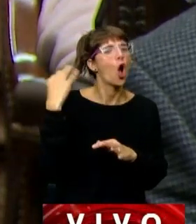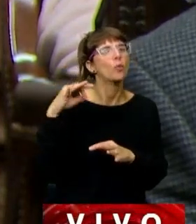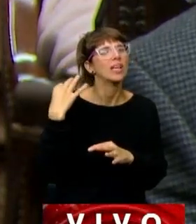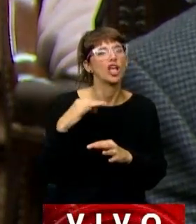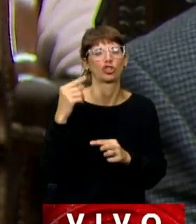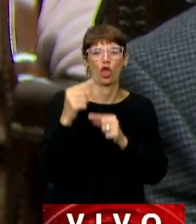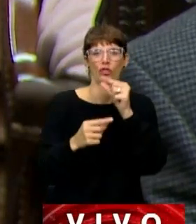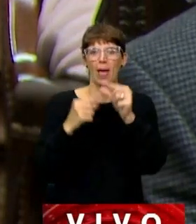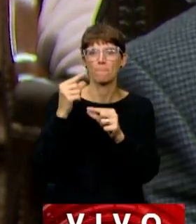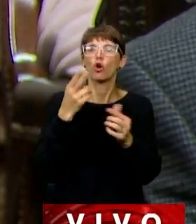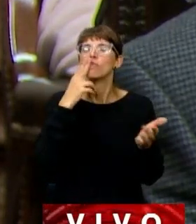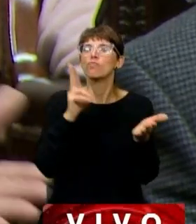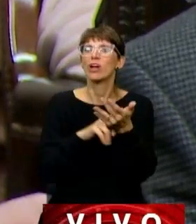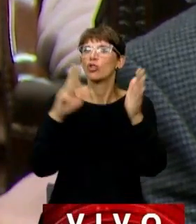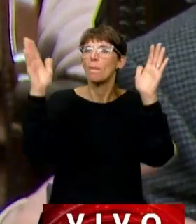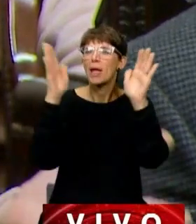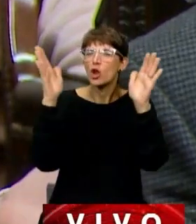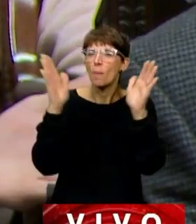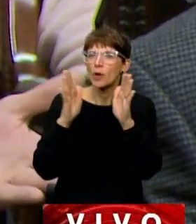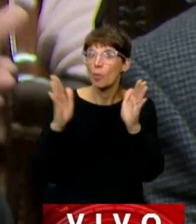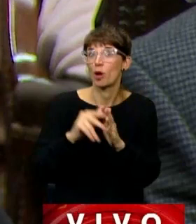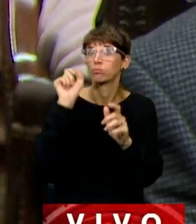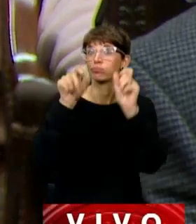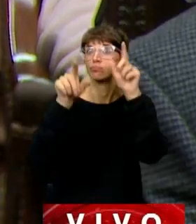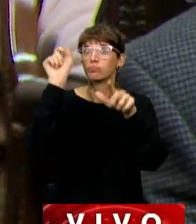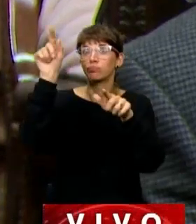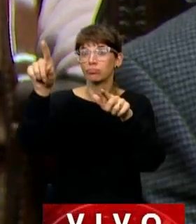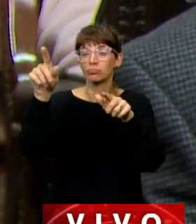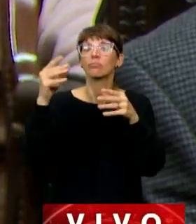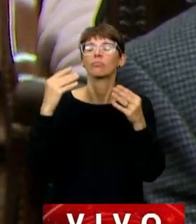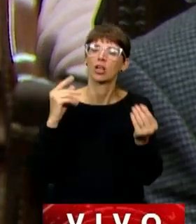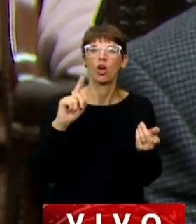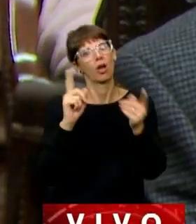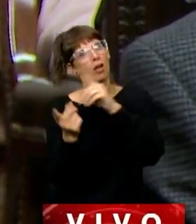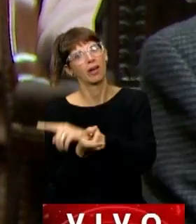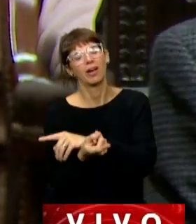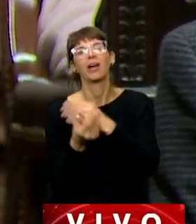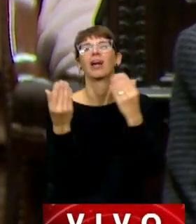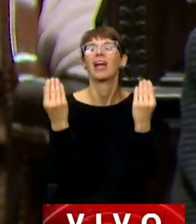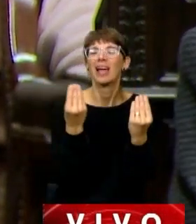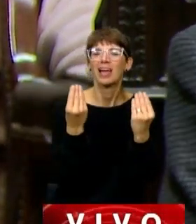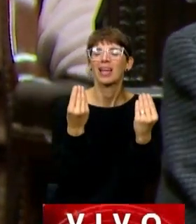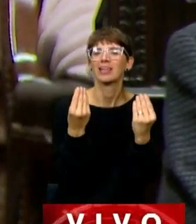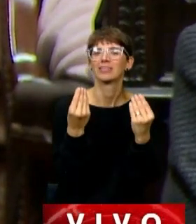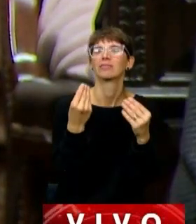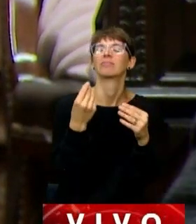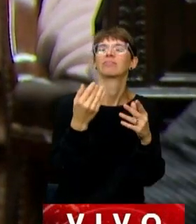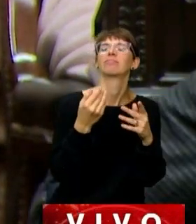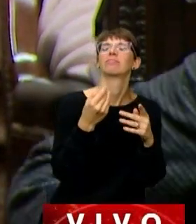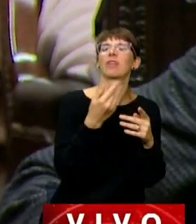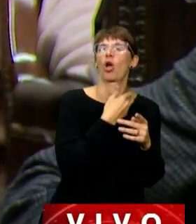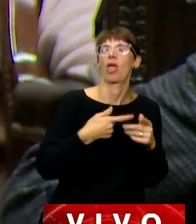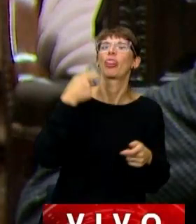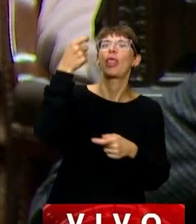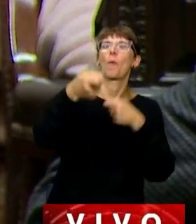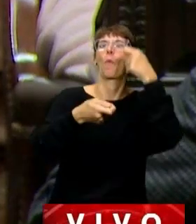gradual impuestos, por el otro lado venían aumentando recursos que habían sido irregularmente